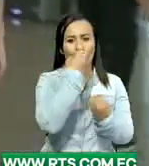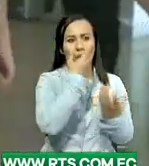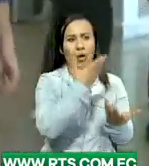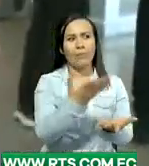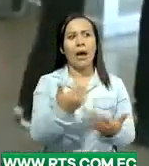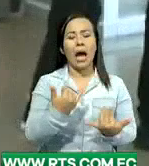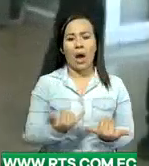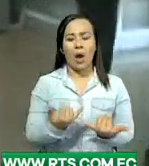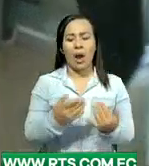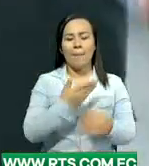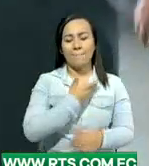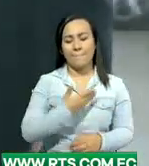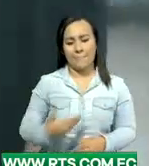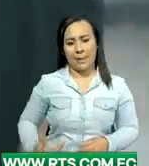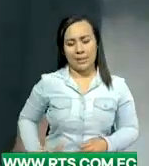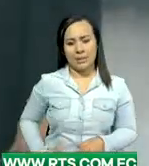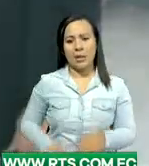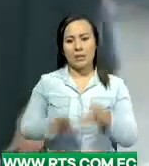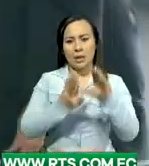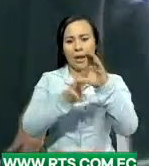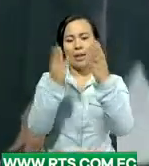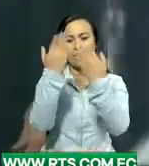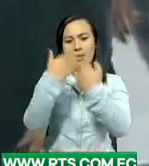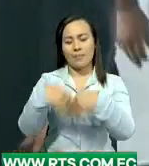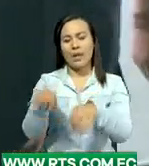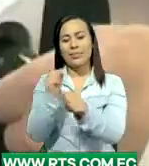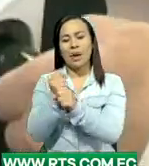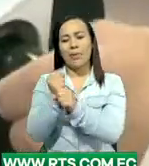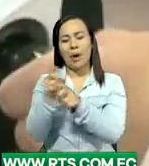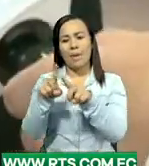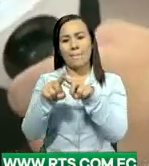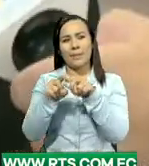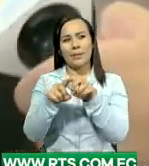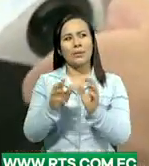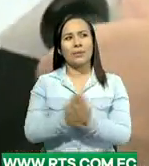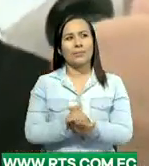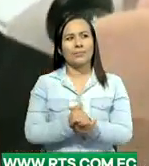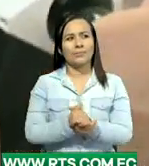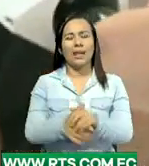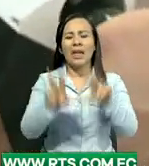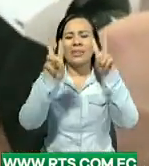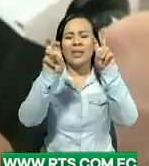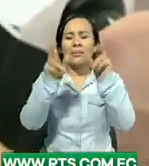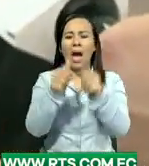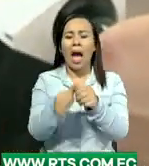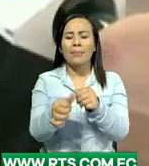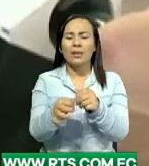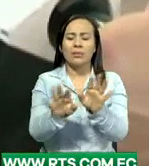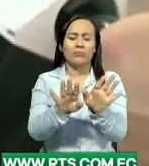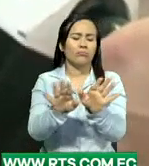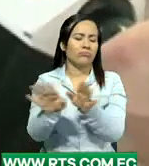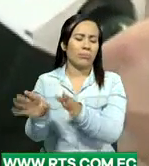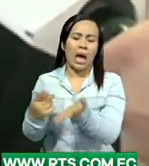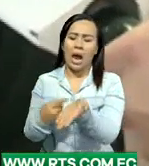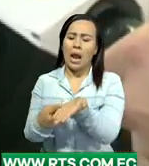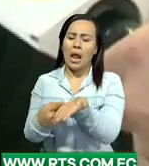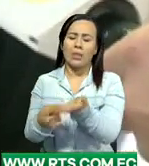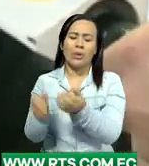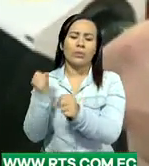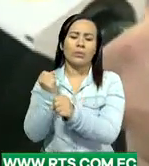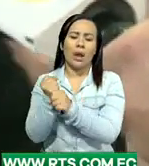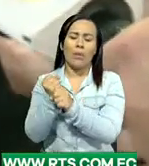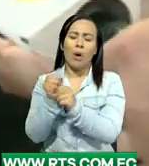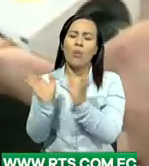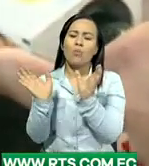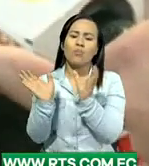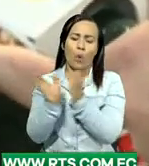la presidencia del organismo para culminar con el trabajo pendiente. Son básicamente temas administrativos, vamos a tener una sesión de trabajo